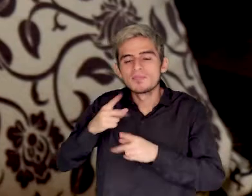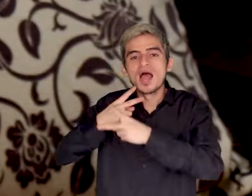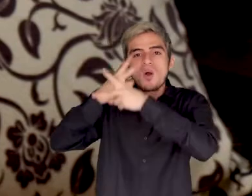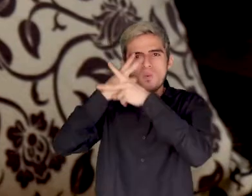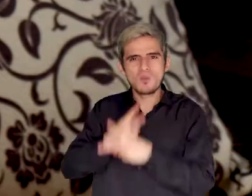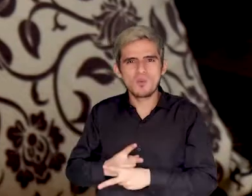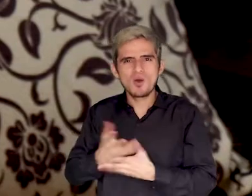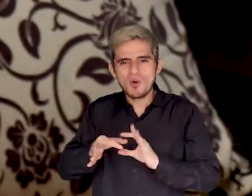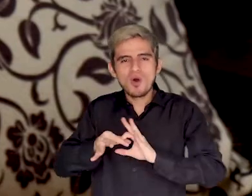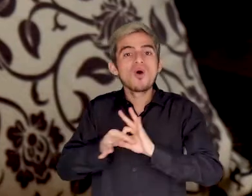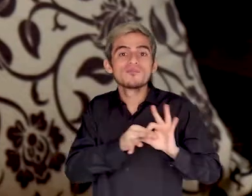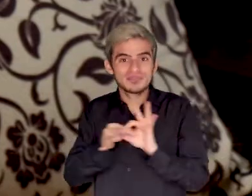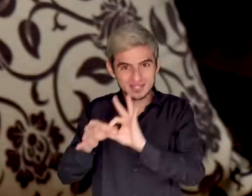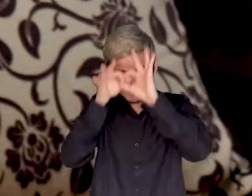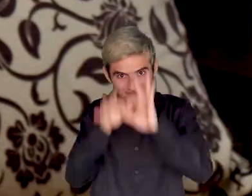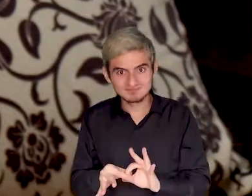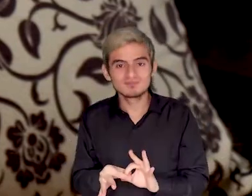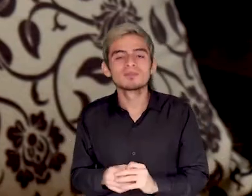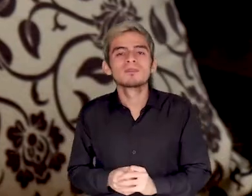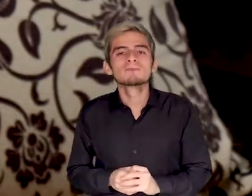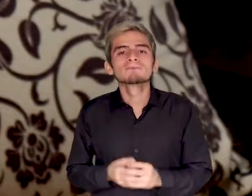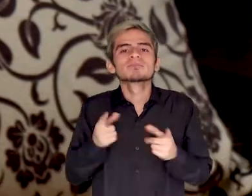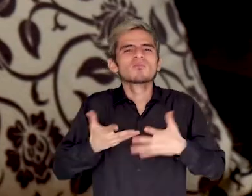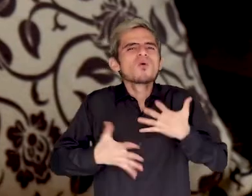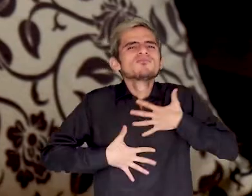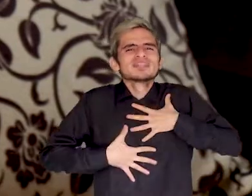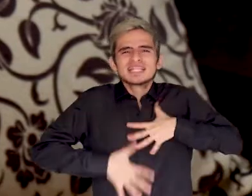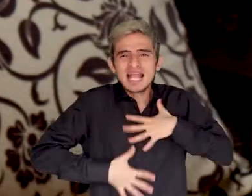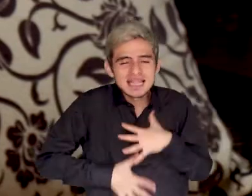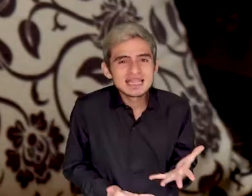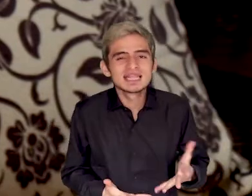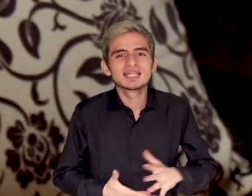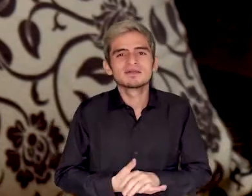lo interior y lo exterior, que podamos